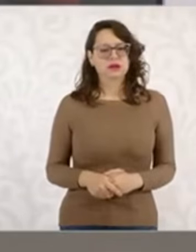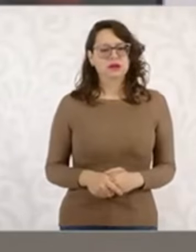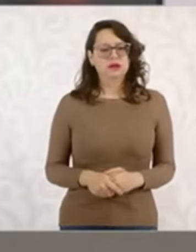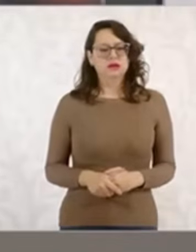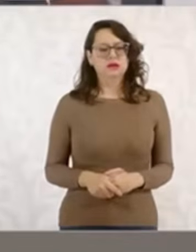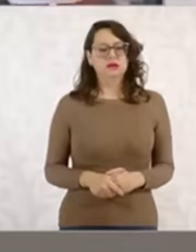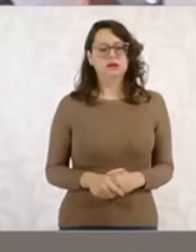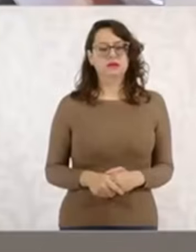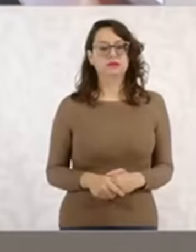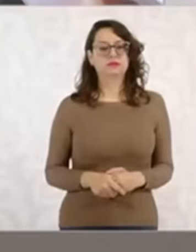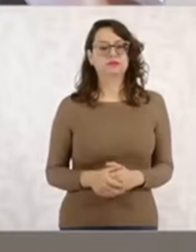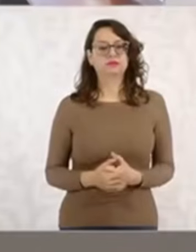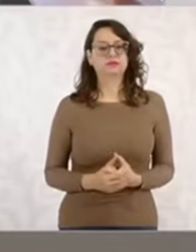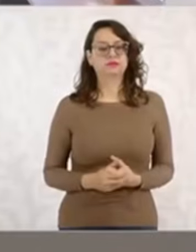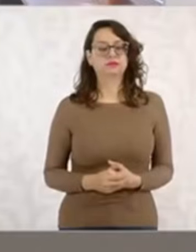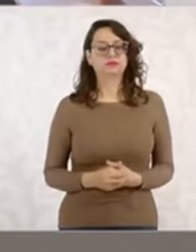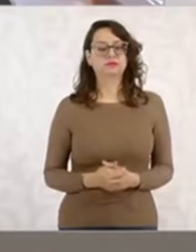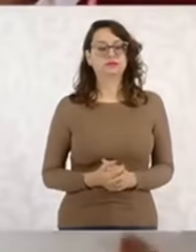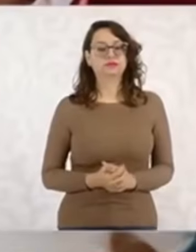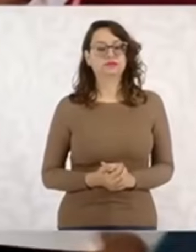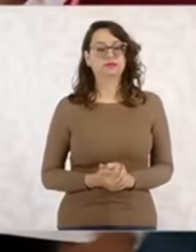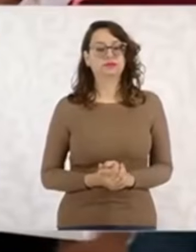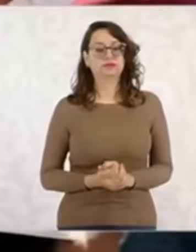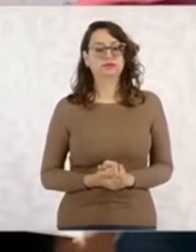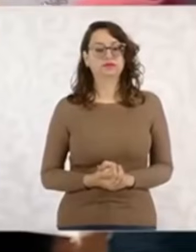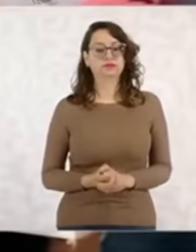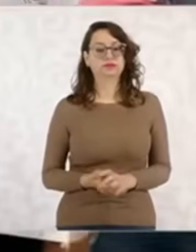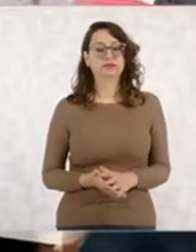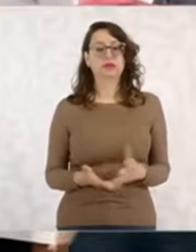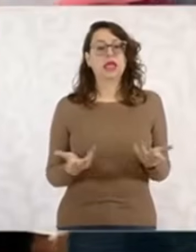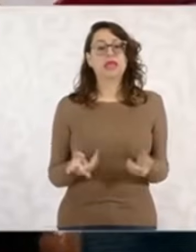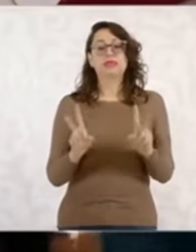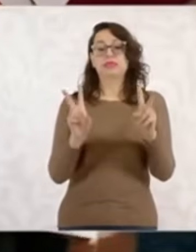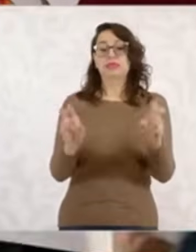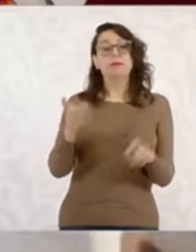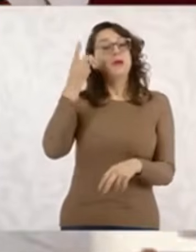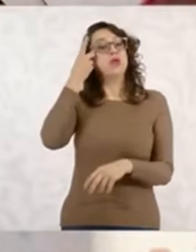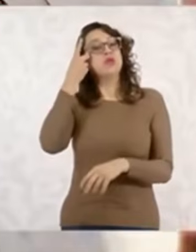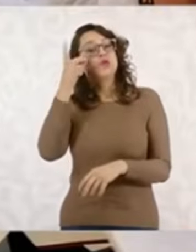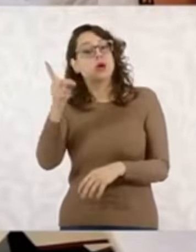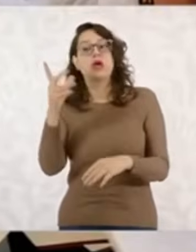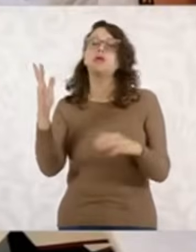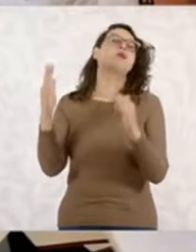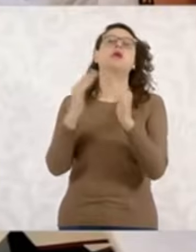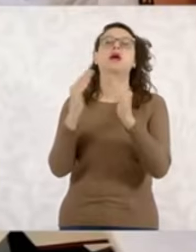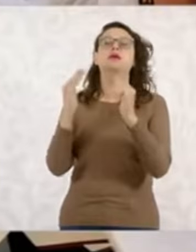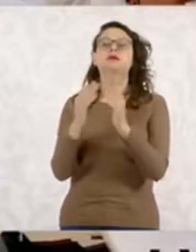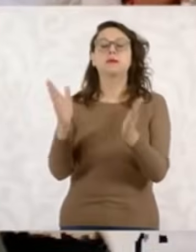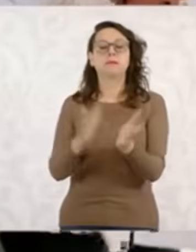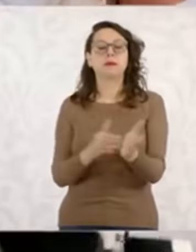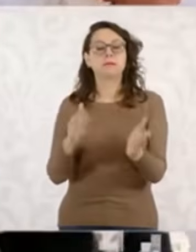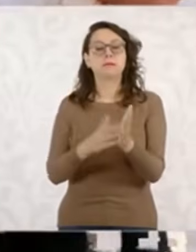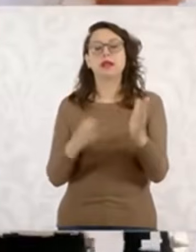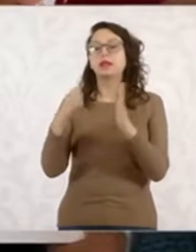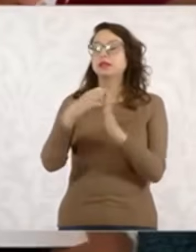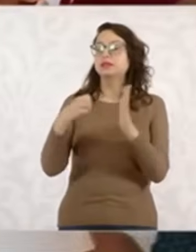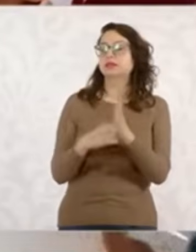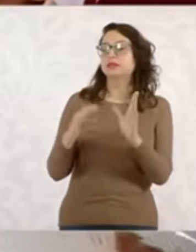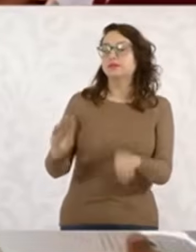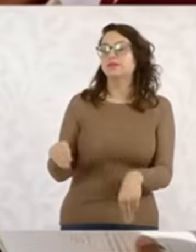De la certeza jurídica que también nos habló la Presidenta, en 2025 se